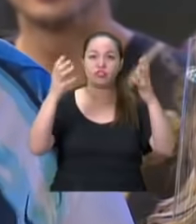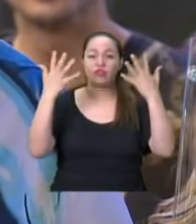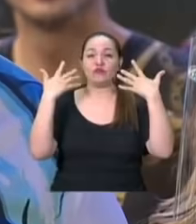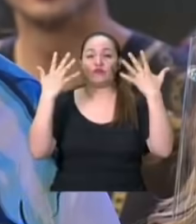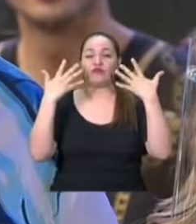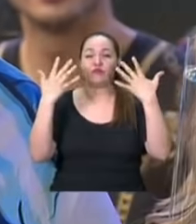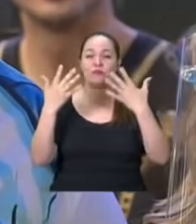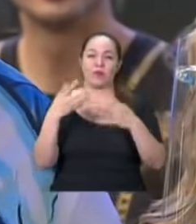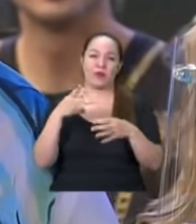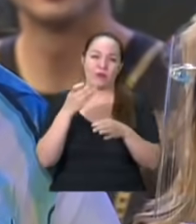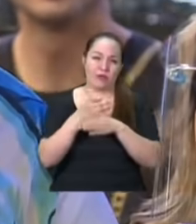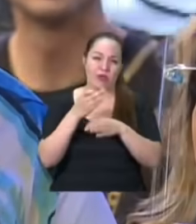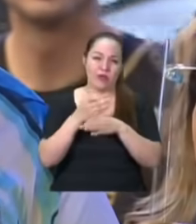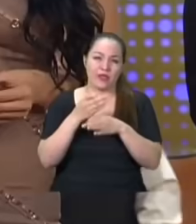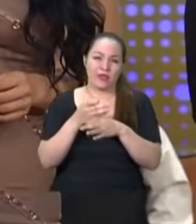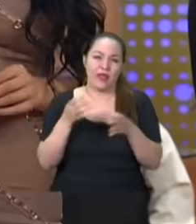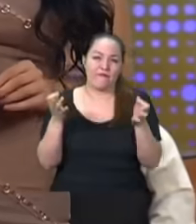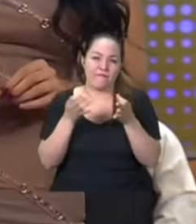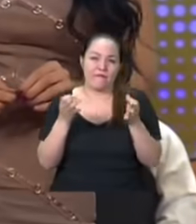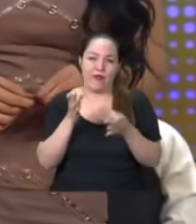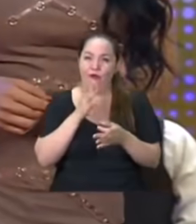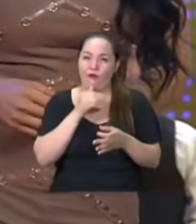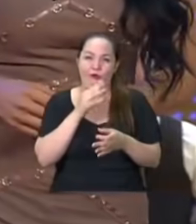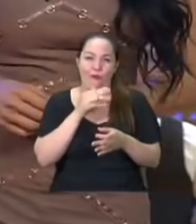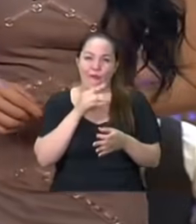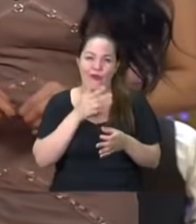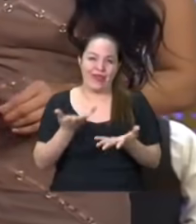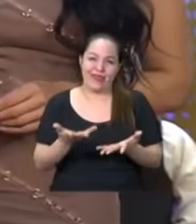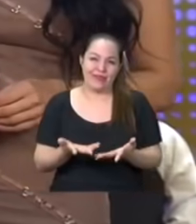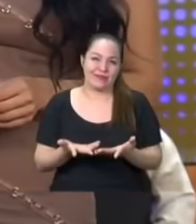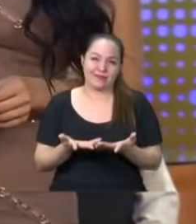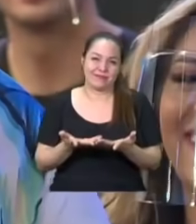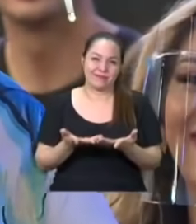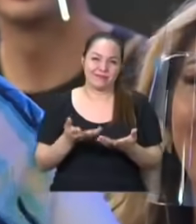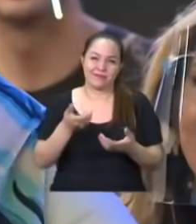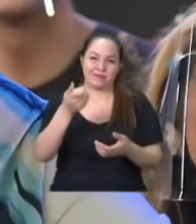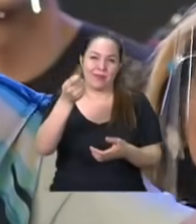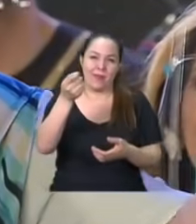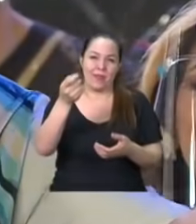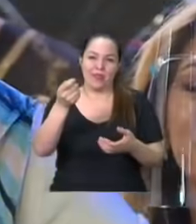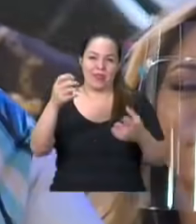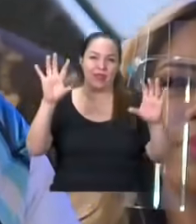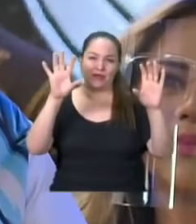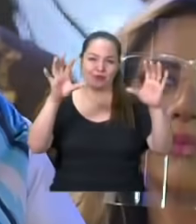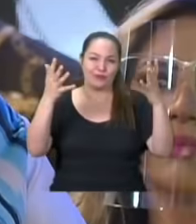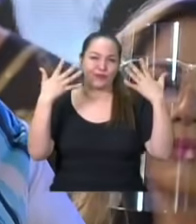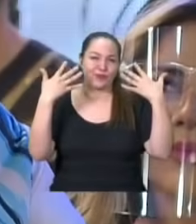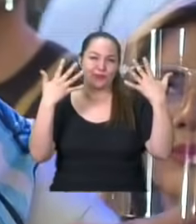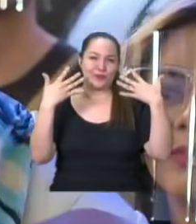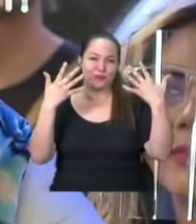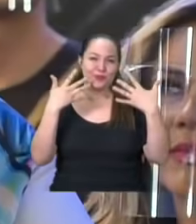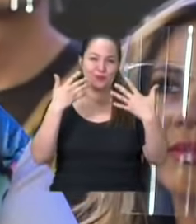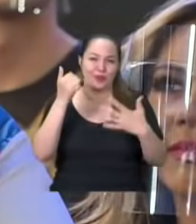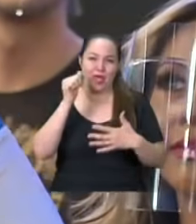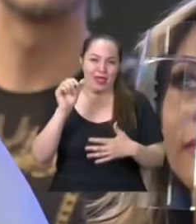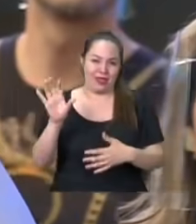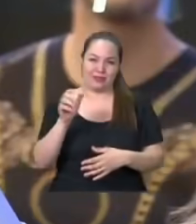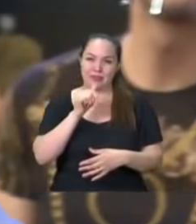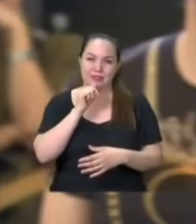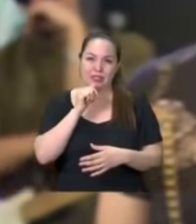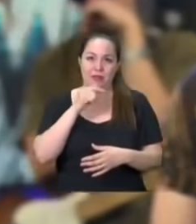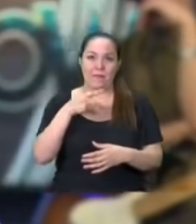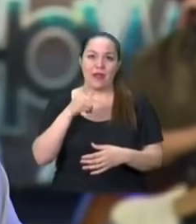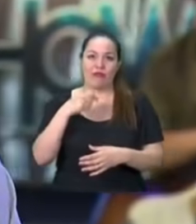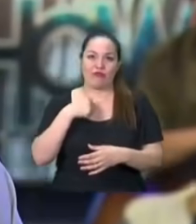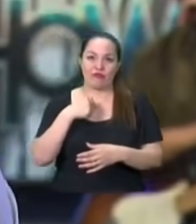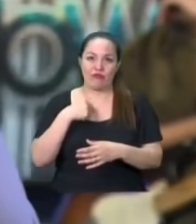el frío no he puesto. Ah, frío, estábamos con una temperatura de... Sí, pero usted... Trabajaba todo el día. Sí, pero yo estaba trabajando en